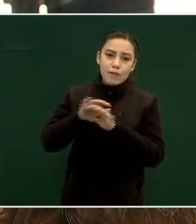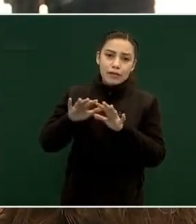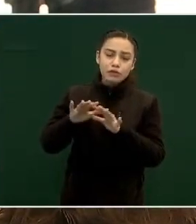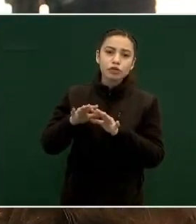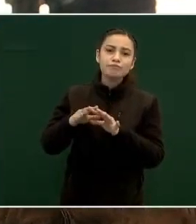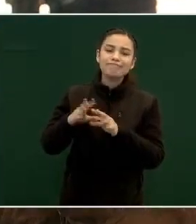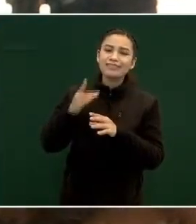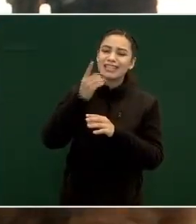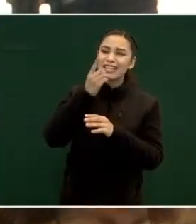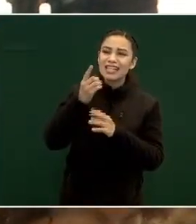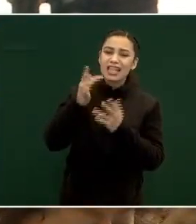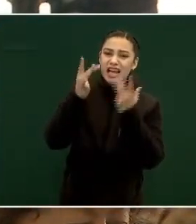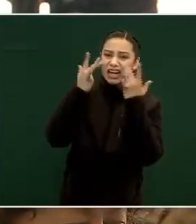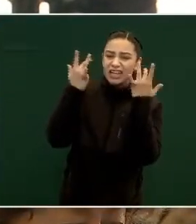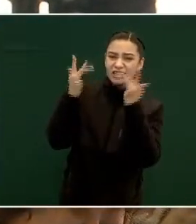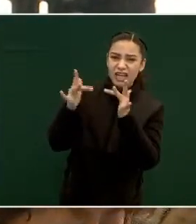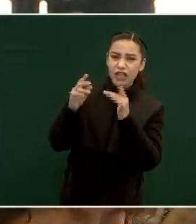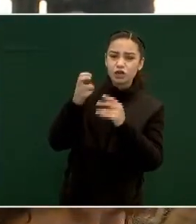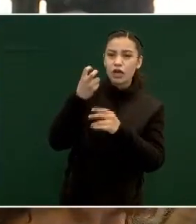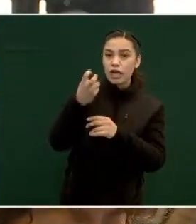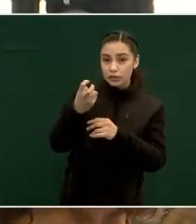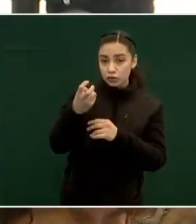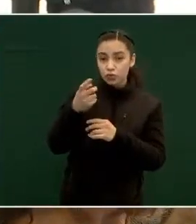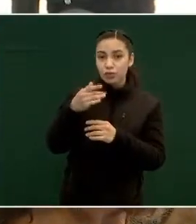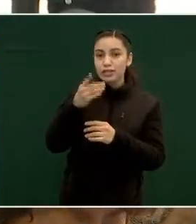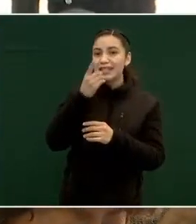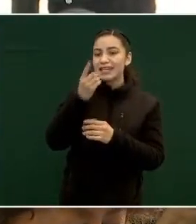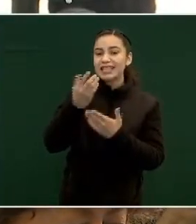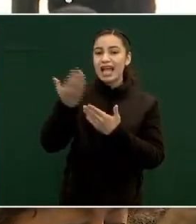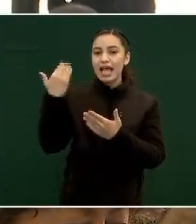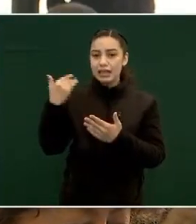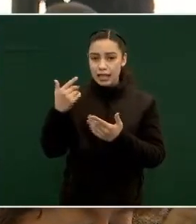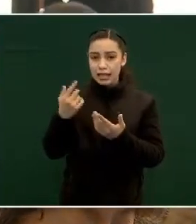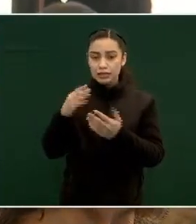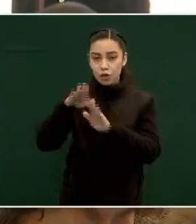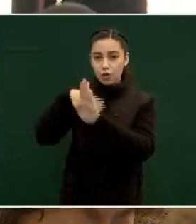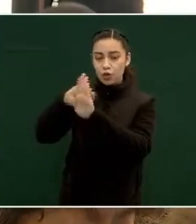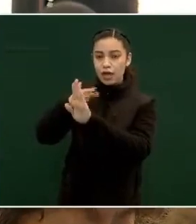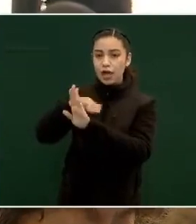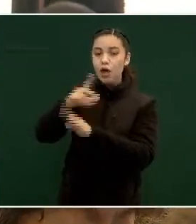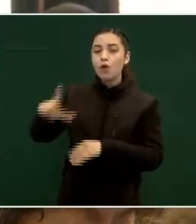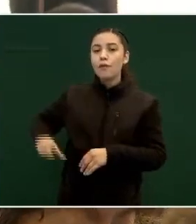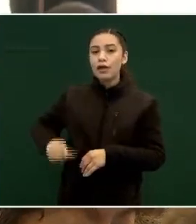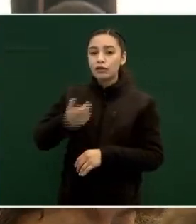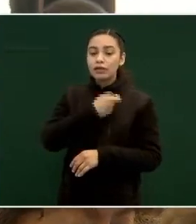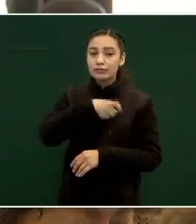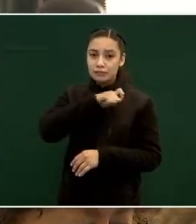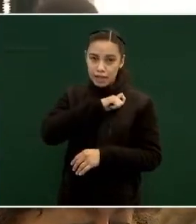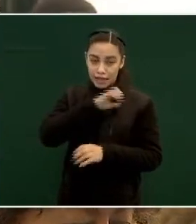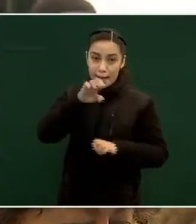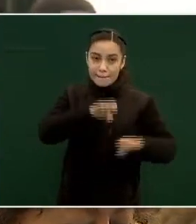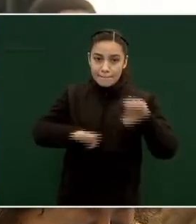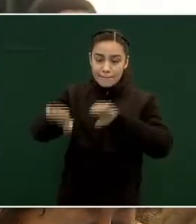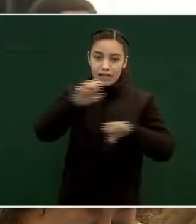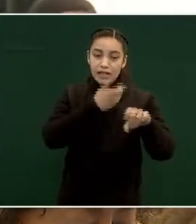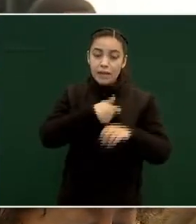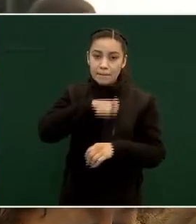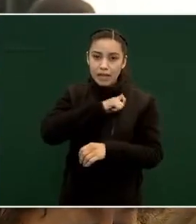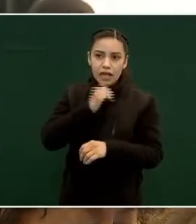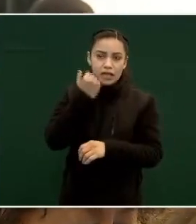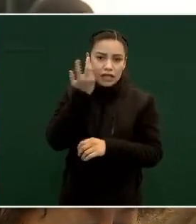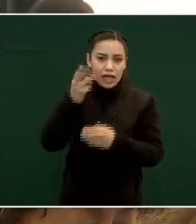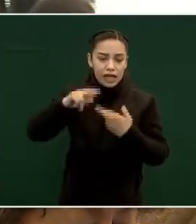usted ha hecho contra España y contra el gobierno de España y contra empresas españolas, y dice que quiere una relación de